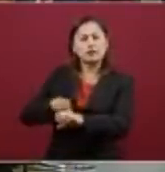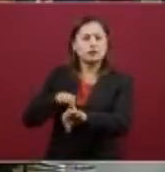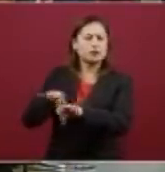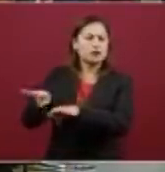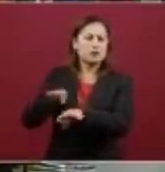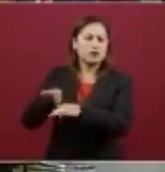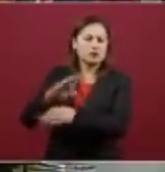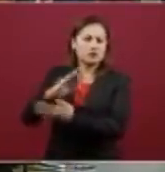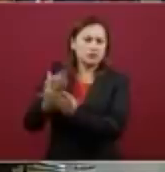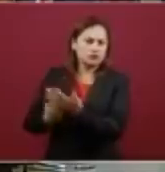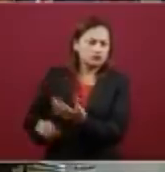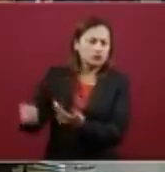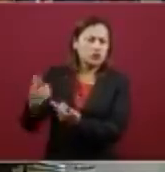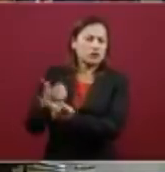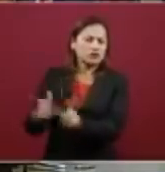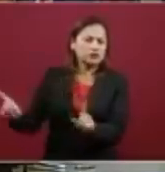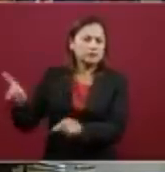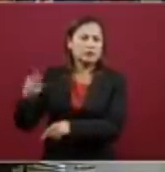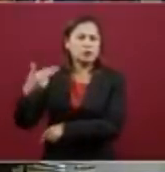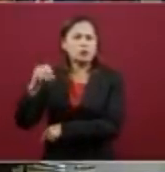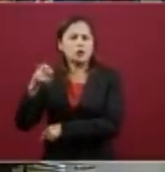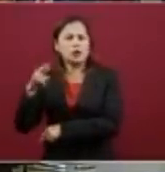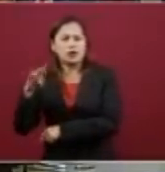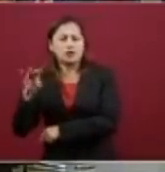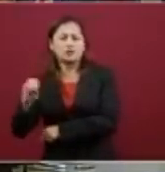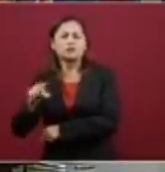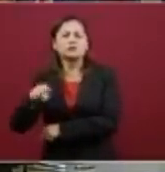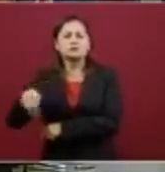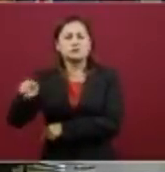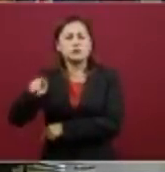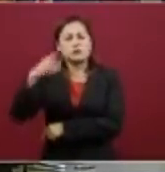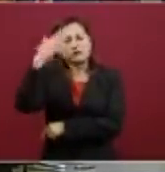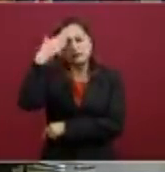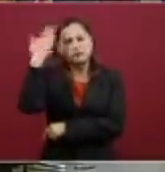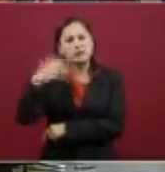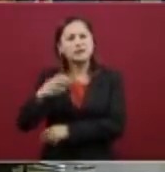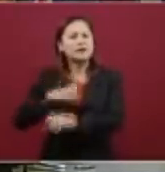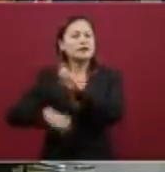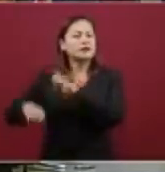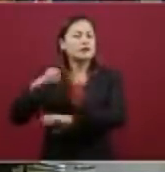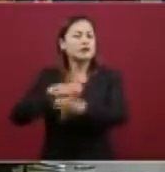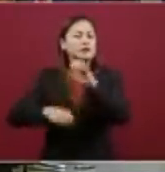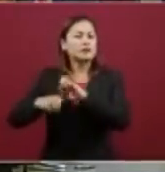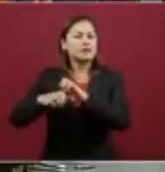muchos sabemos, que son empresas que contratan o subcontratan a varios